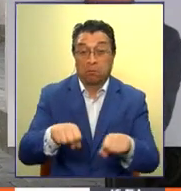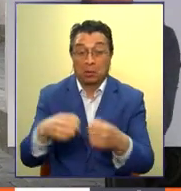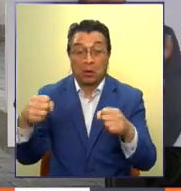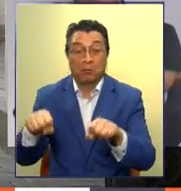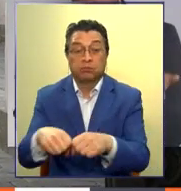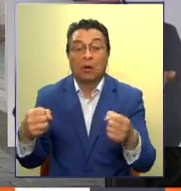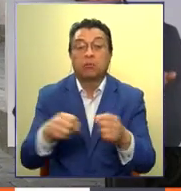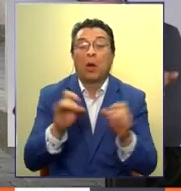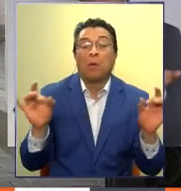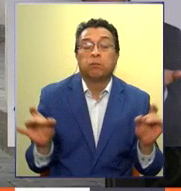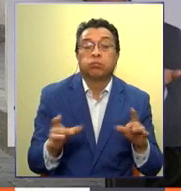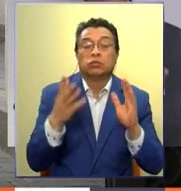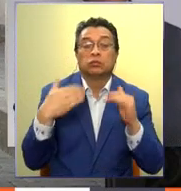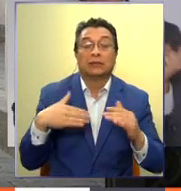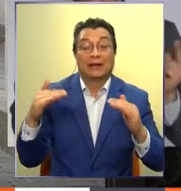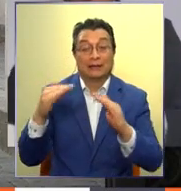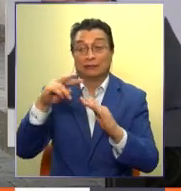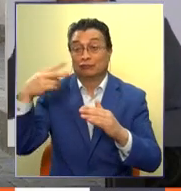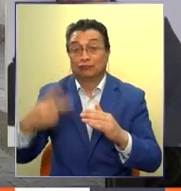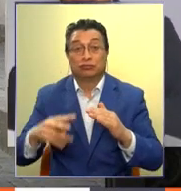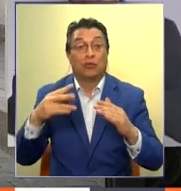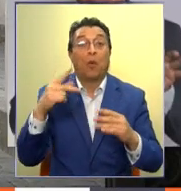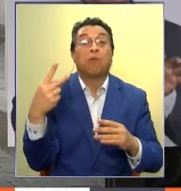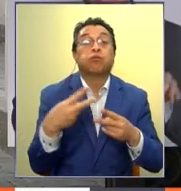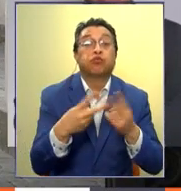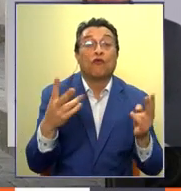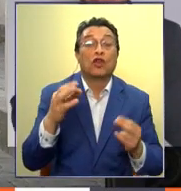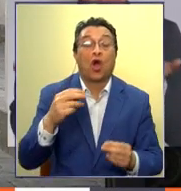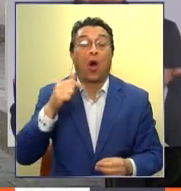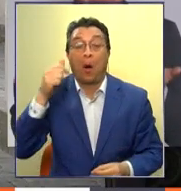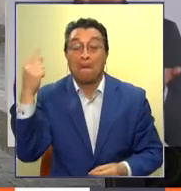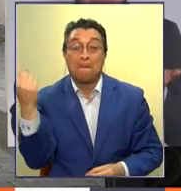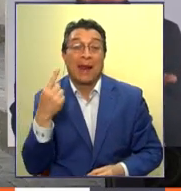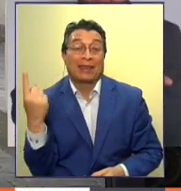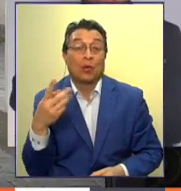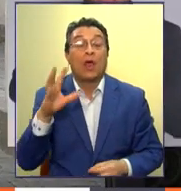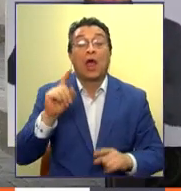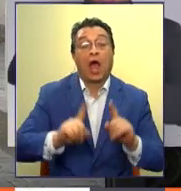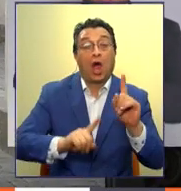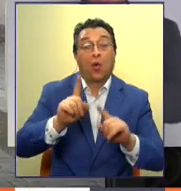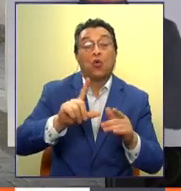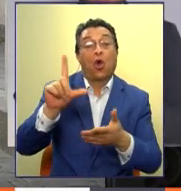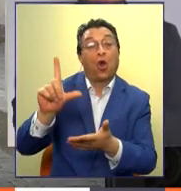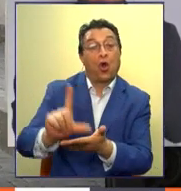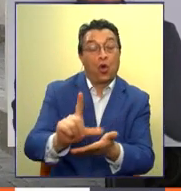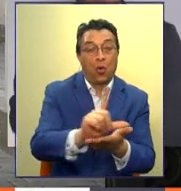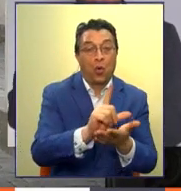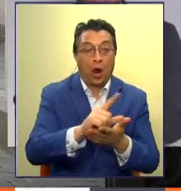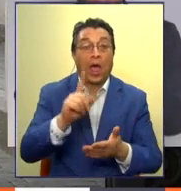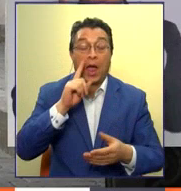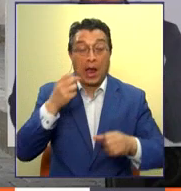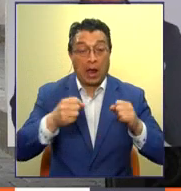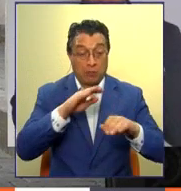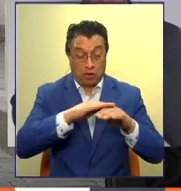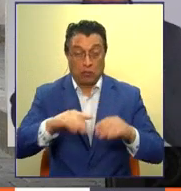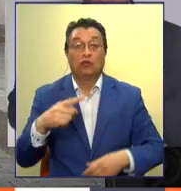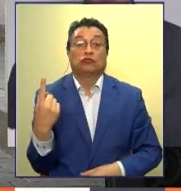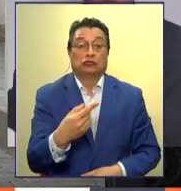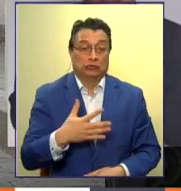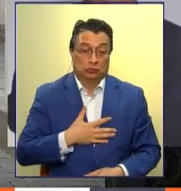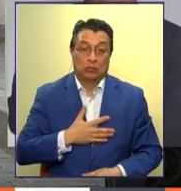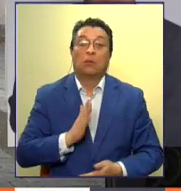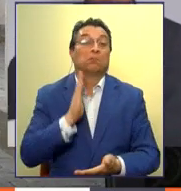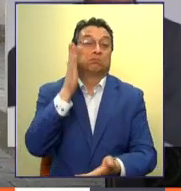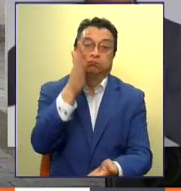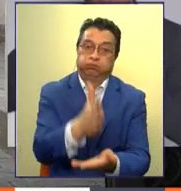la propiedad pública o privada en algunos lugares en que estaban los camiones, nosotros habríamos aplicado